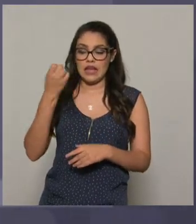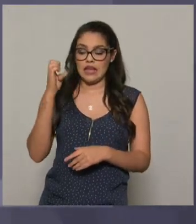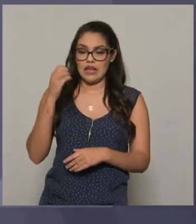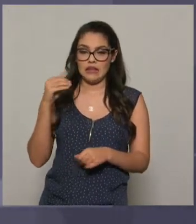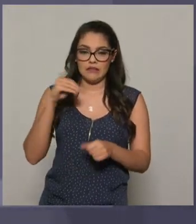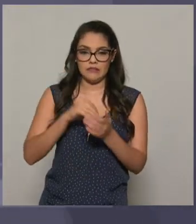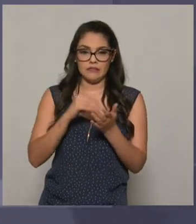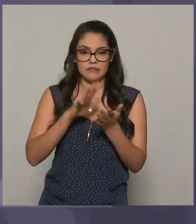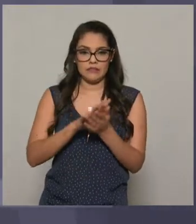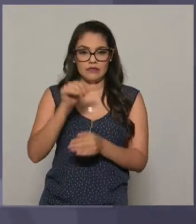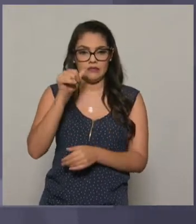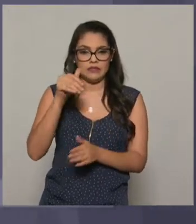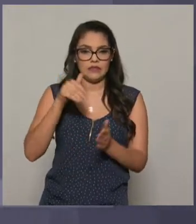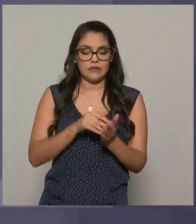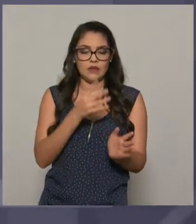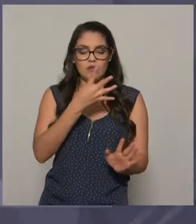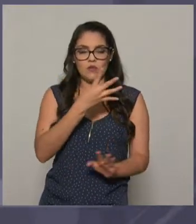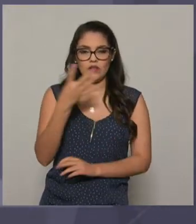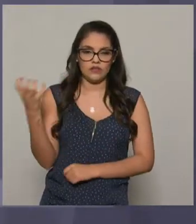registraron